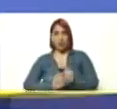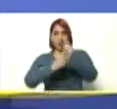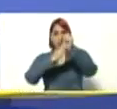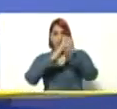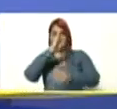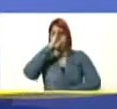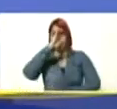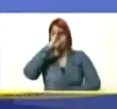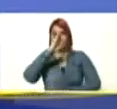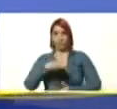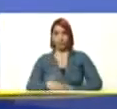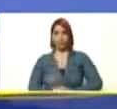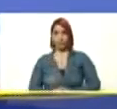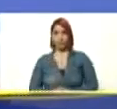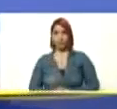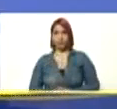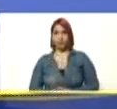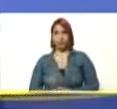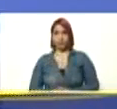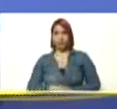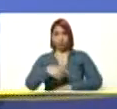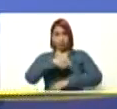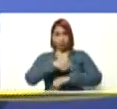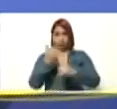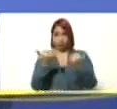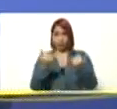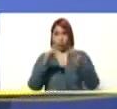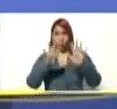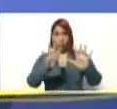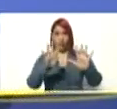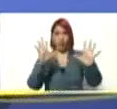Barinas a esta hora, a las 9.